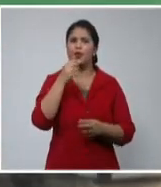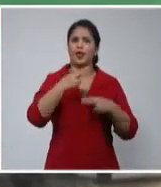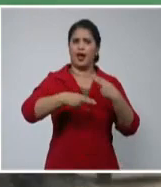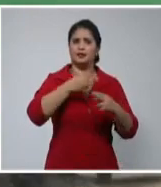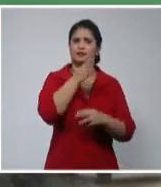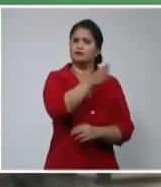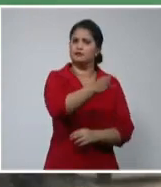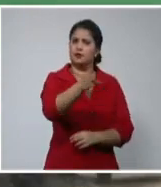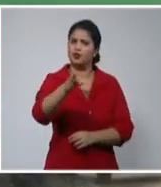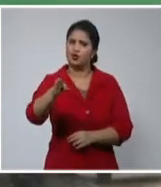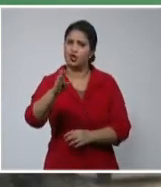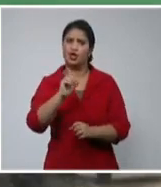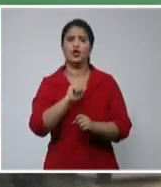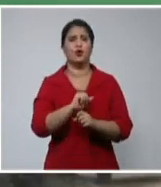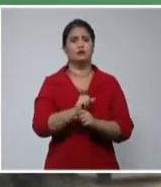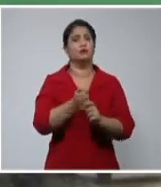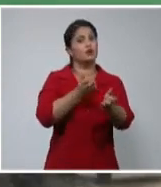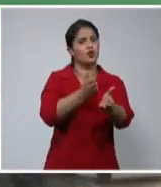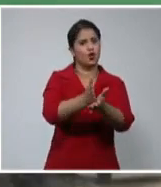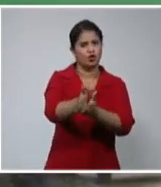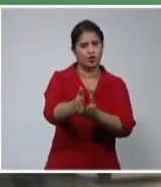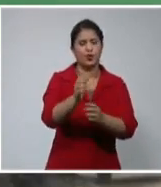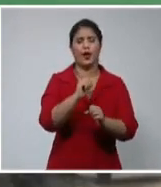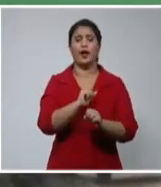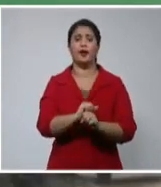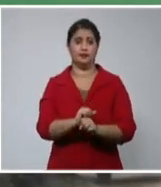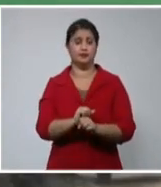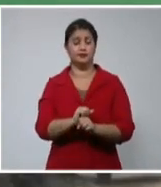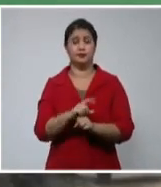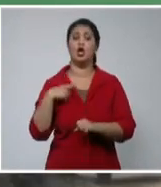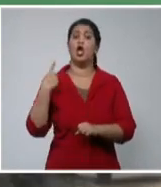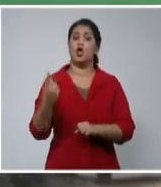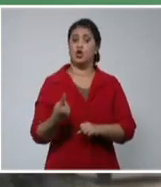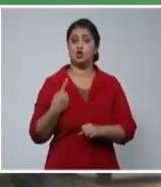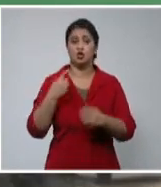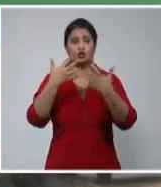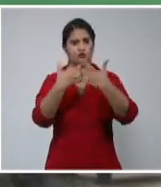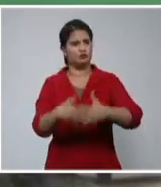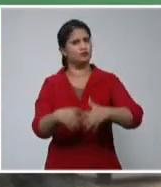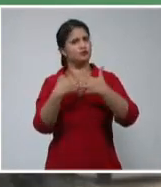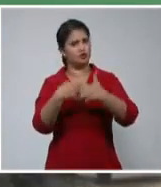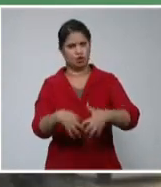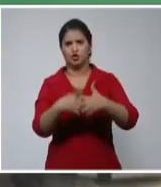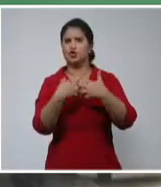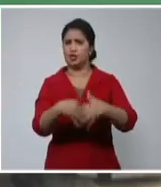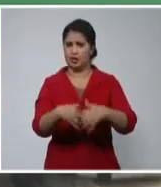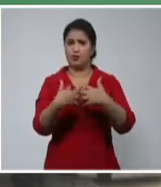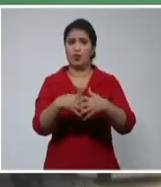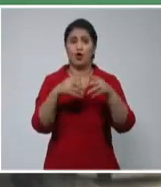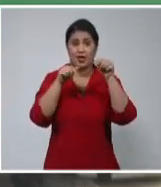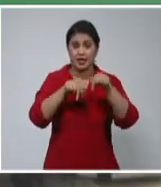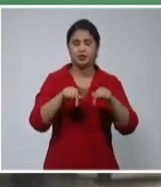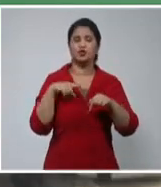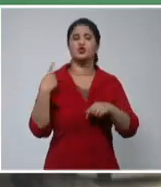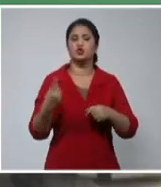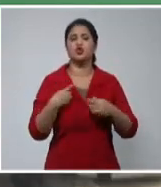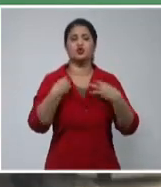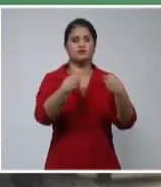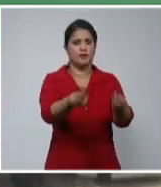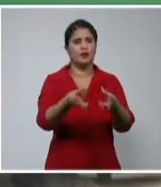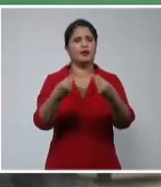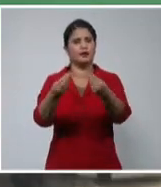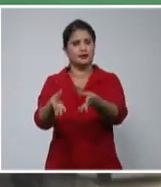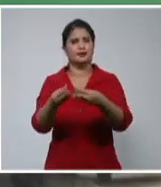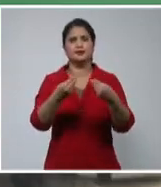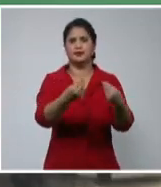anteriormente vacío, ahora hacerlo cargado, si extraemos precisamente la sal desde este territorio y